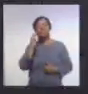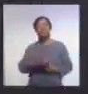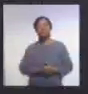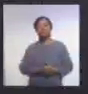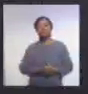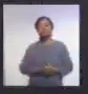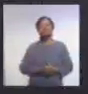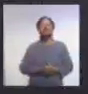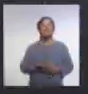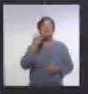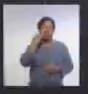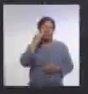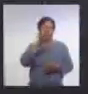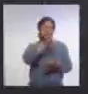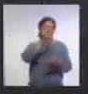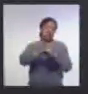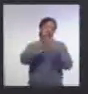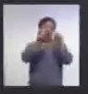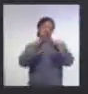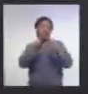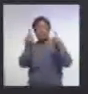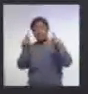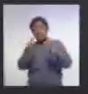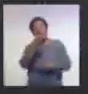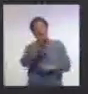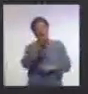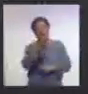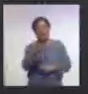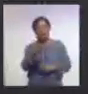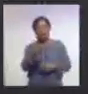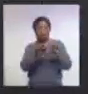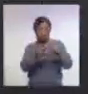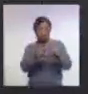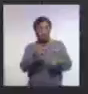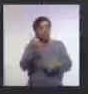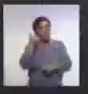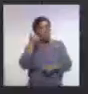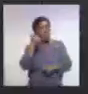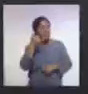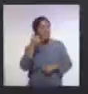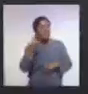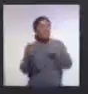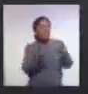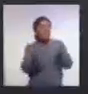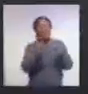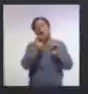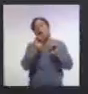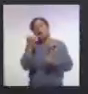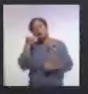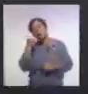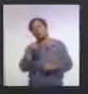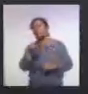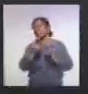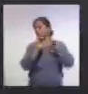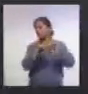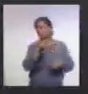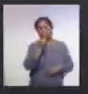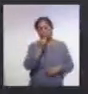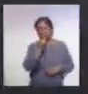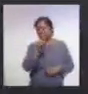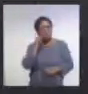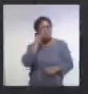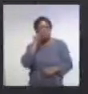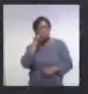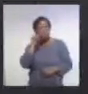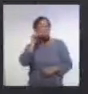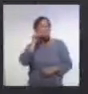del Centro de las Artes, el Centro de las Artes Tlaxcala, pueden ahí preguntar o a los teléfonos, pero no importa, si no se han inscrito, mañana a partir de